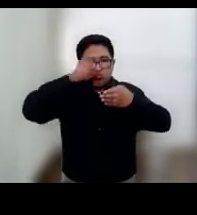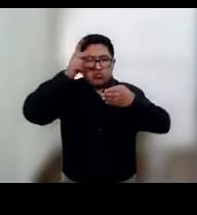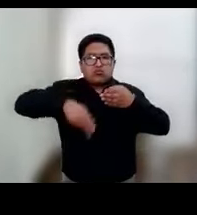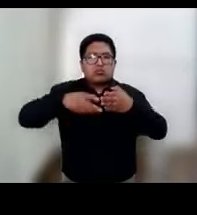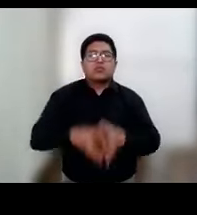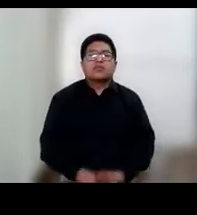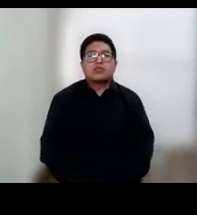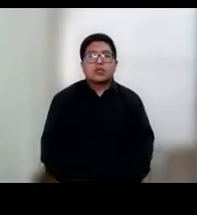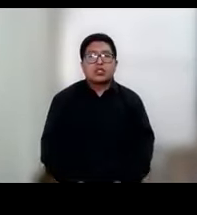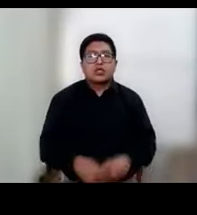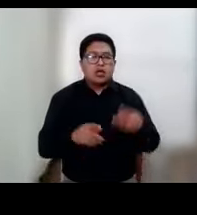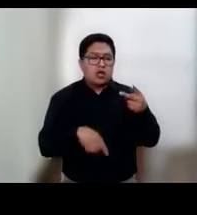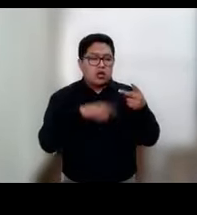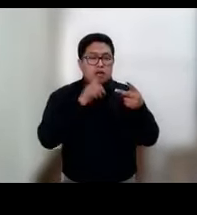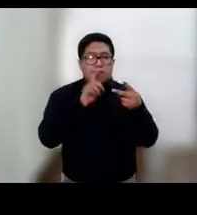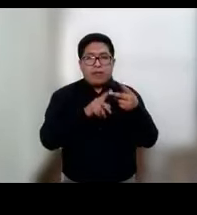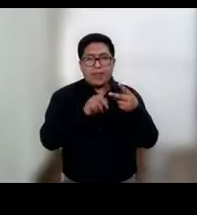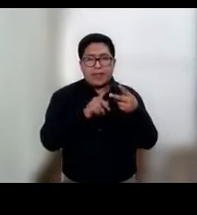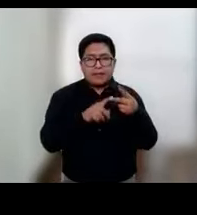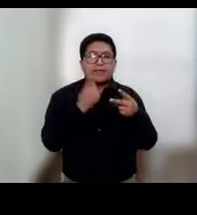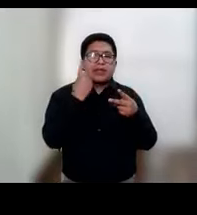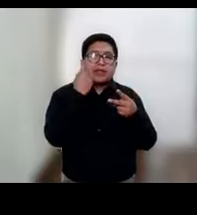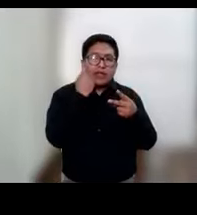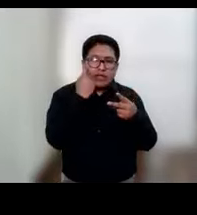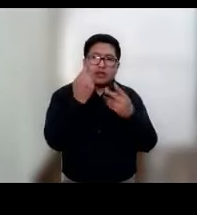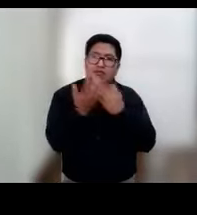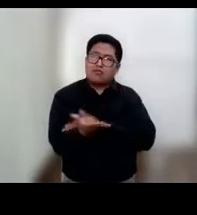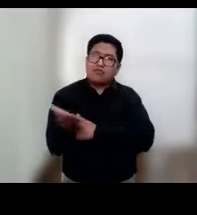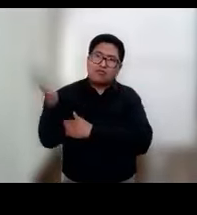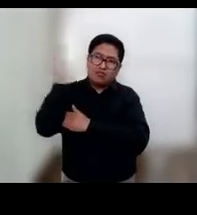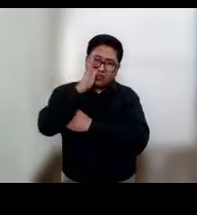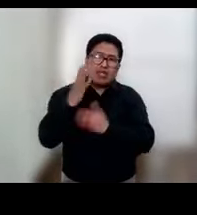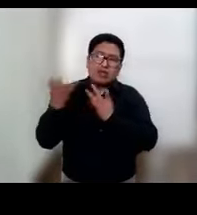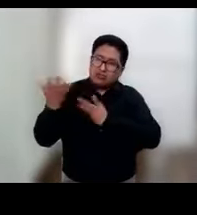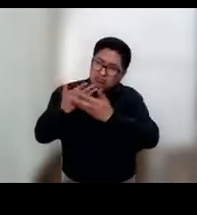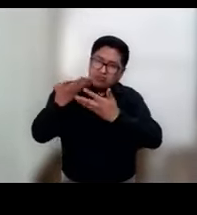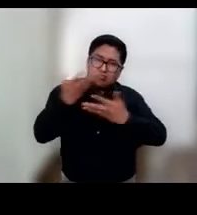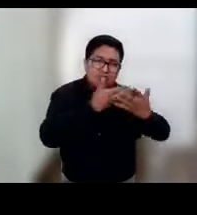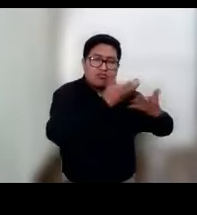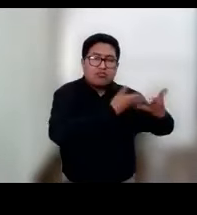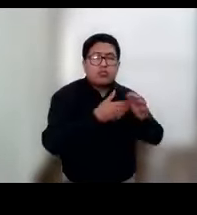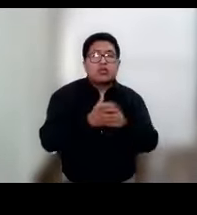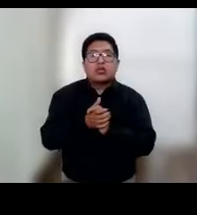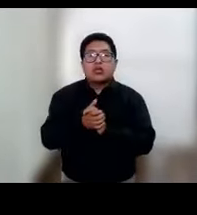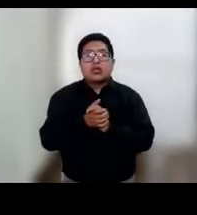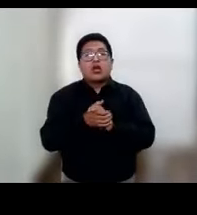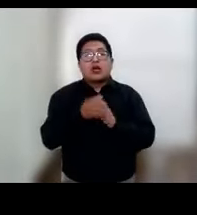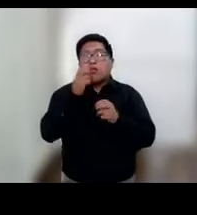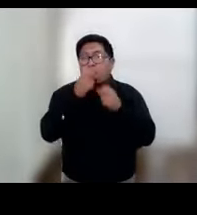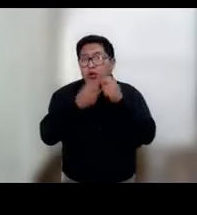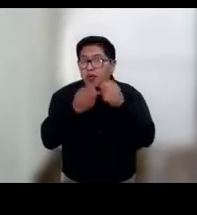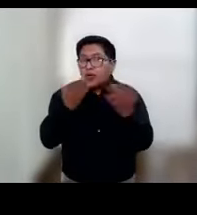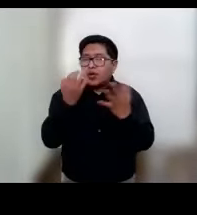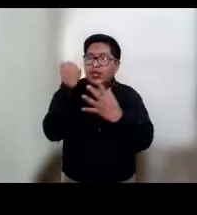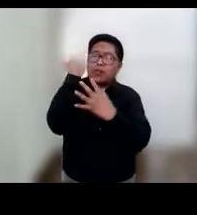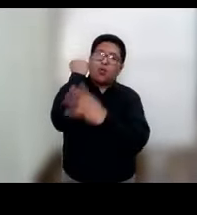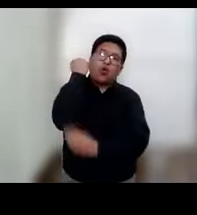obviedad también que hemos aquí conversando a lo largo de la mañana y es que el tema de fondo es la pobreza la desigualdad